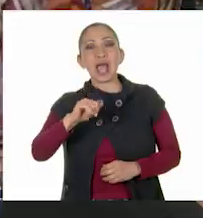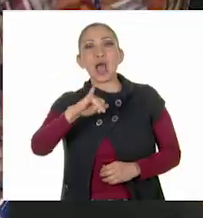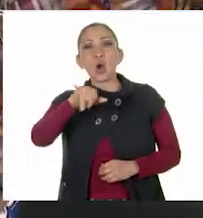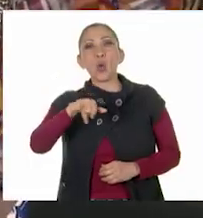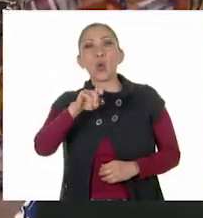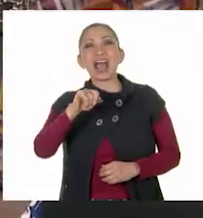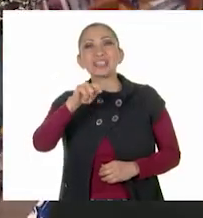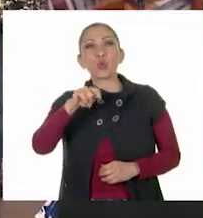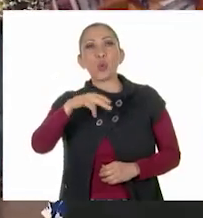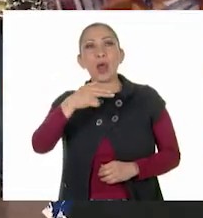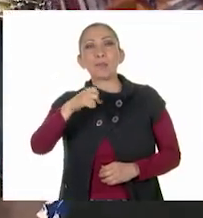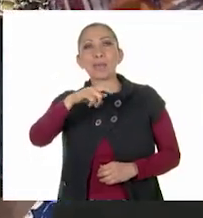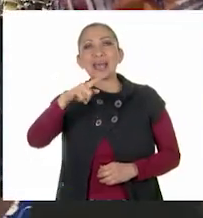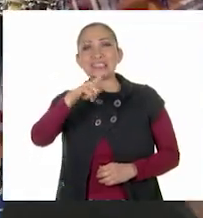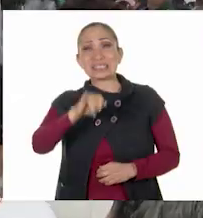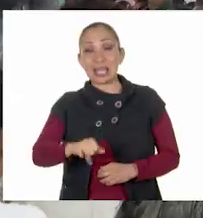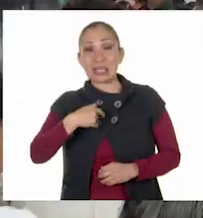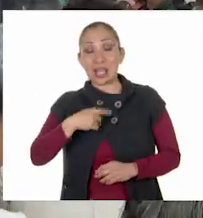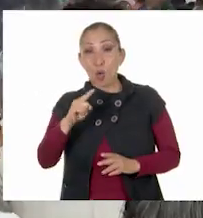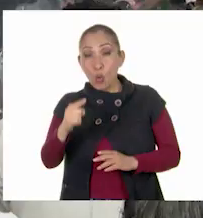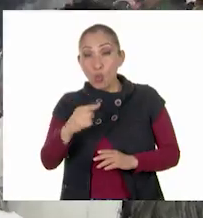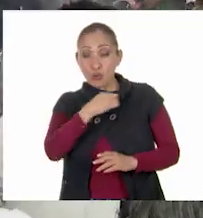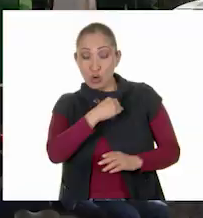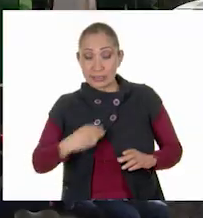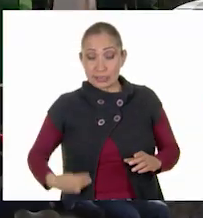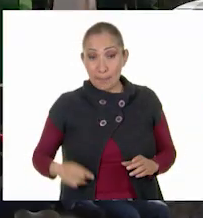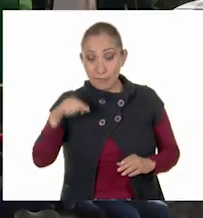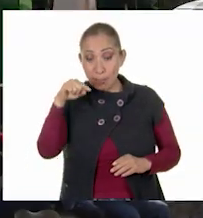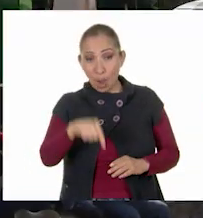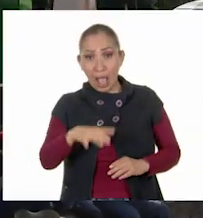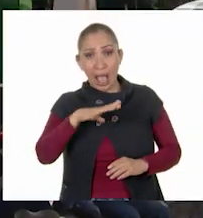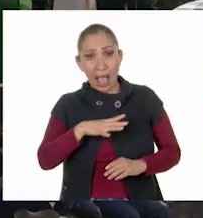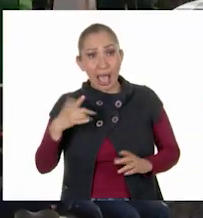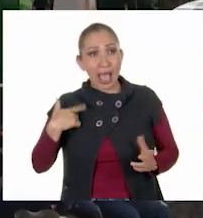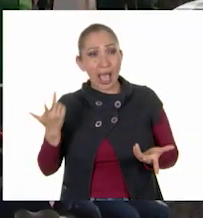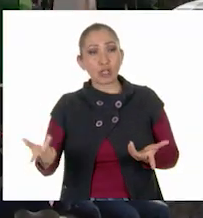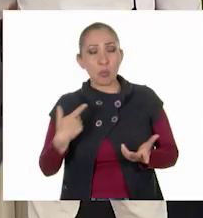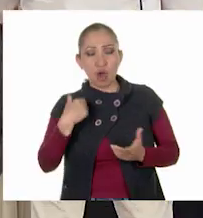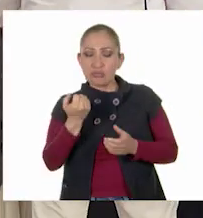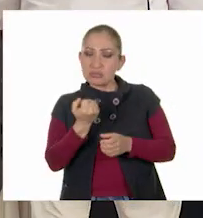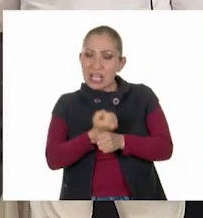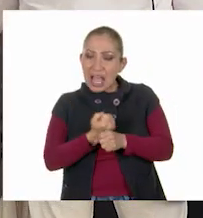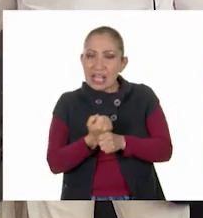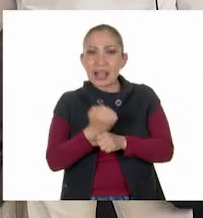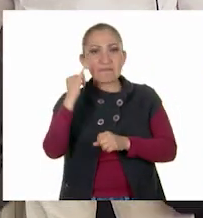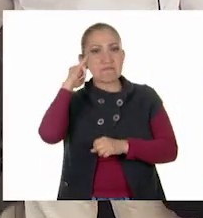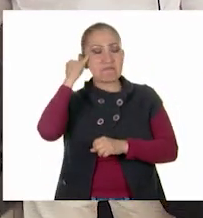Juancuamatzi, uno de los 60 municipios de la entidad donde corre vigorosa la sangre autóctona.